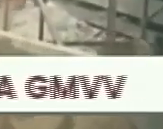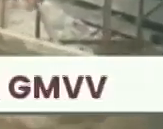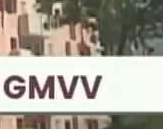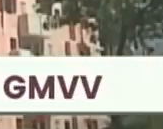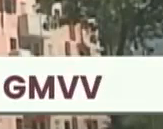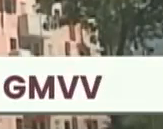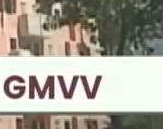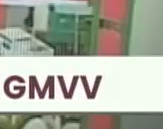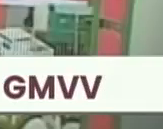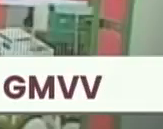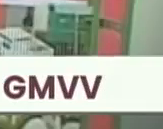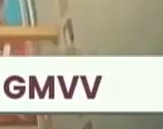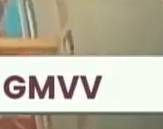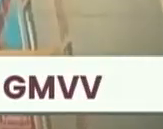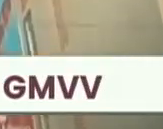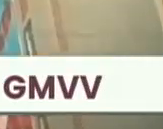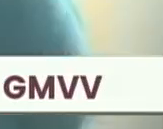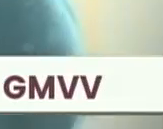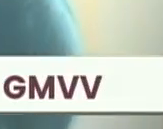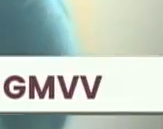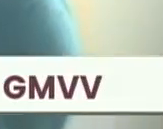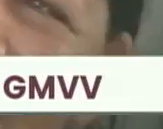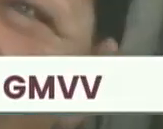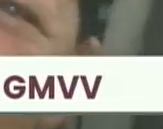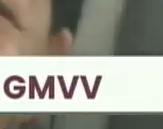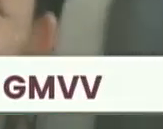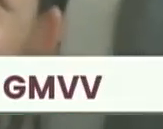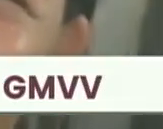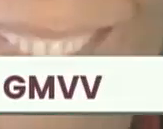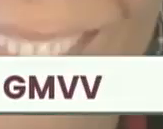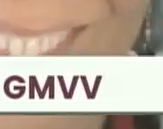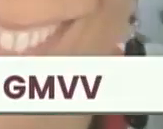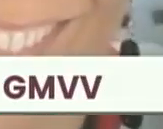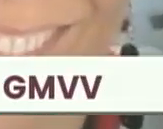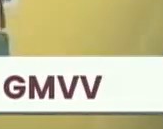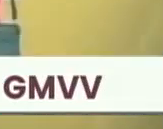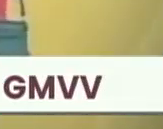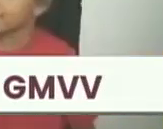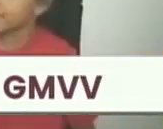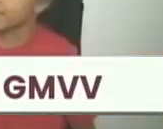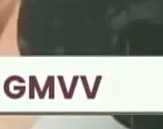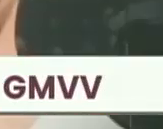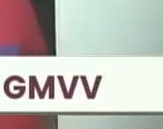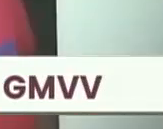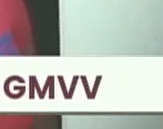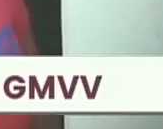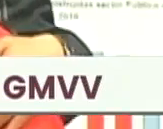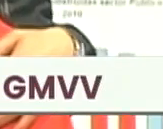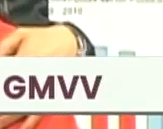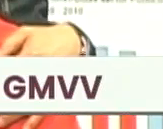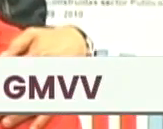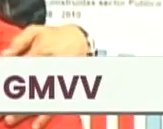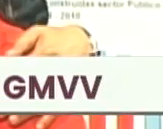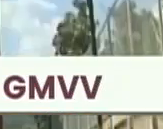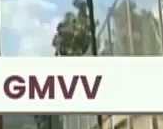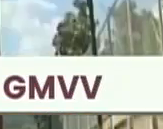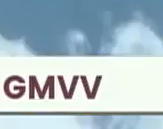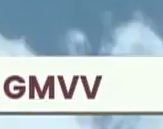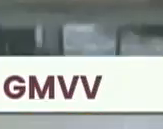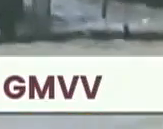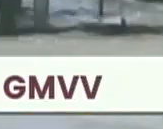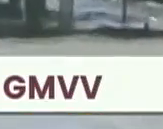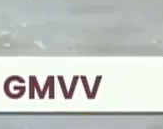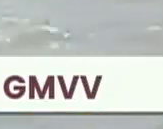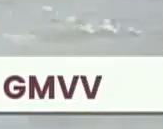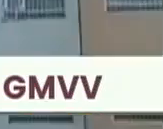lo vamos a solucionar con socialismo y más socialismo, y más allá de la cantidad de vivienda